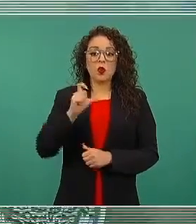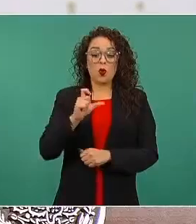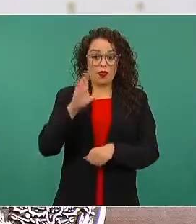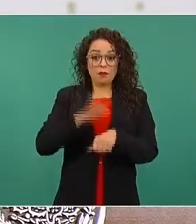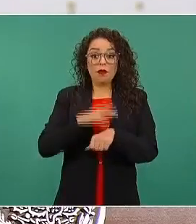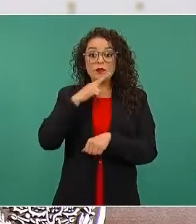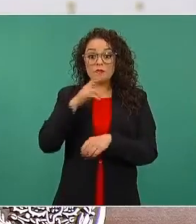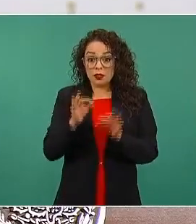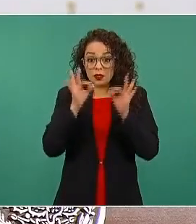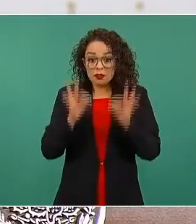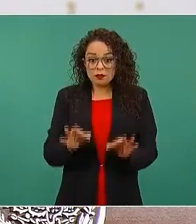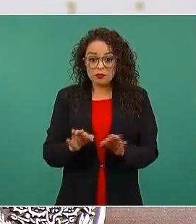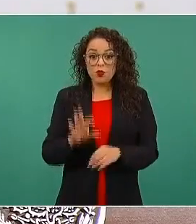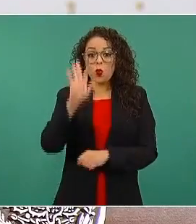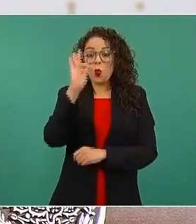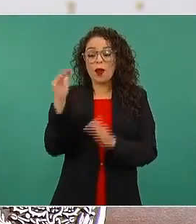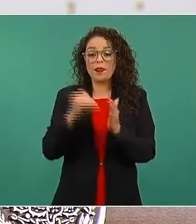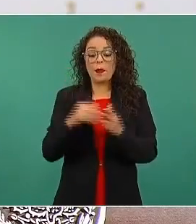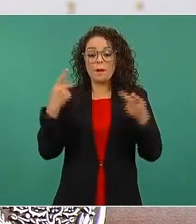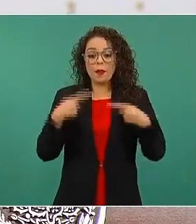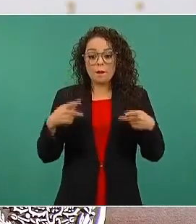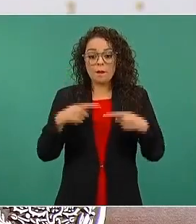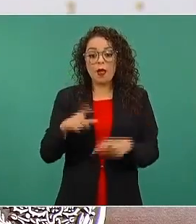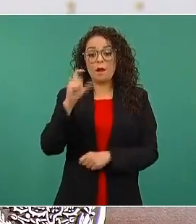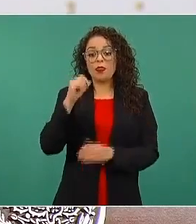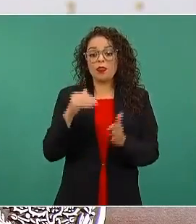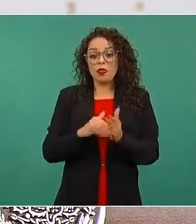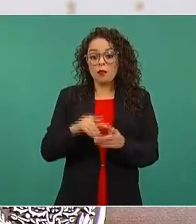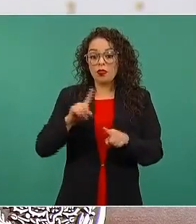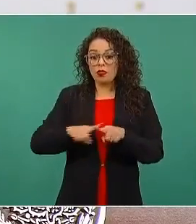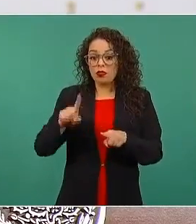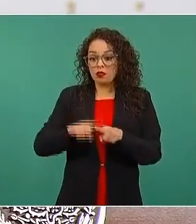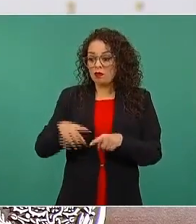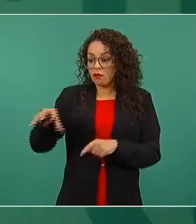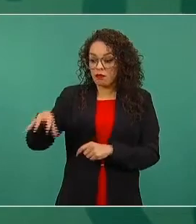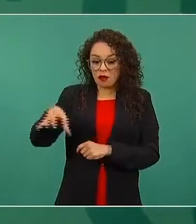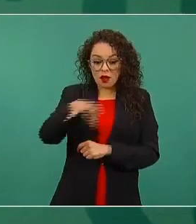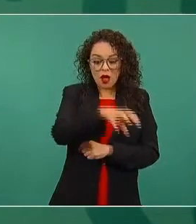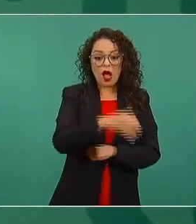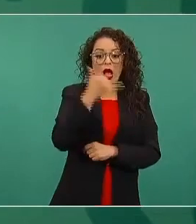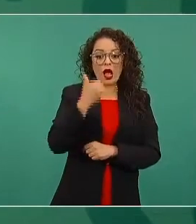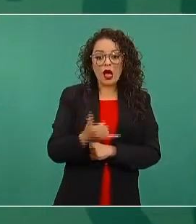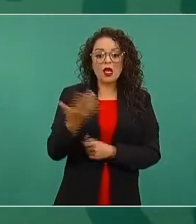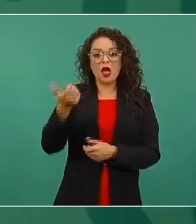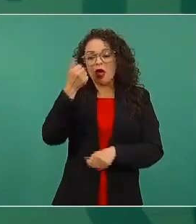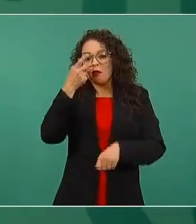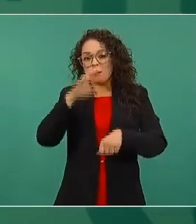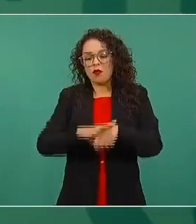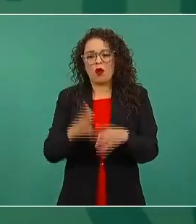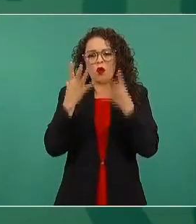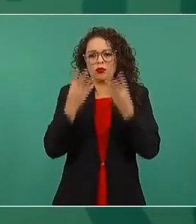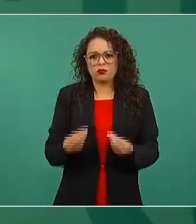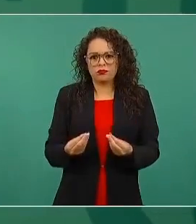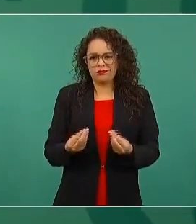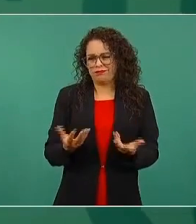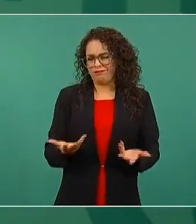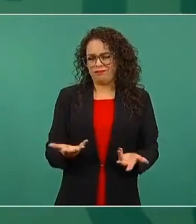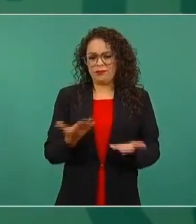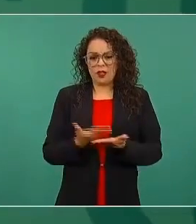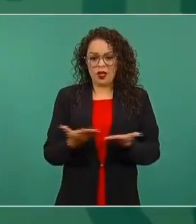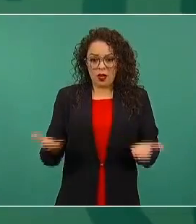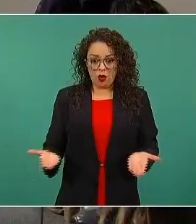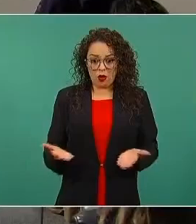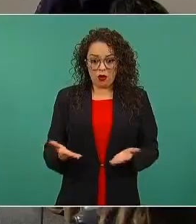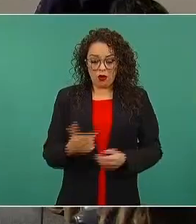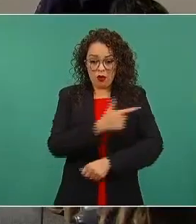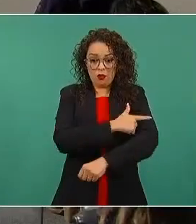mil operativos y 20 mil administrativos. Ahora la Guardia Nacional tiene 100